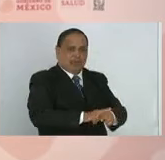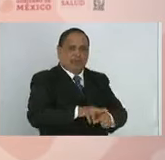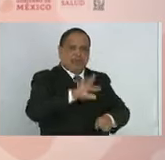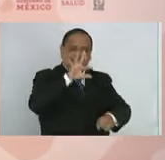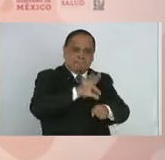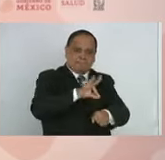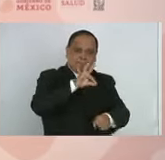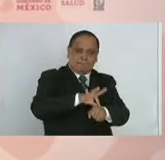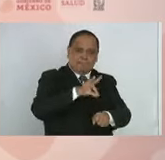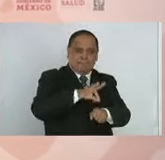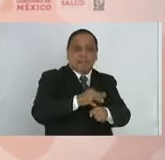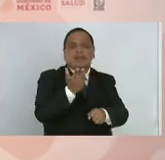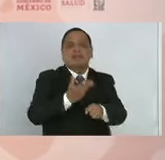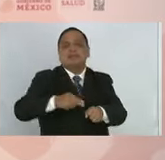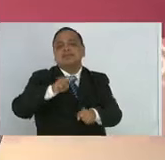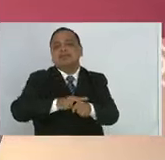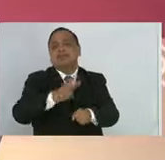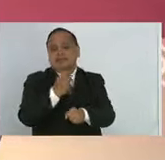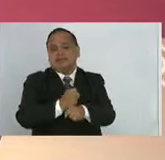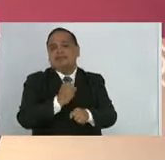de segundo nivel,